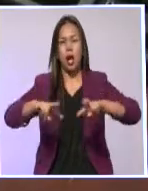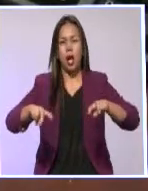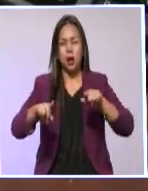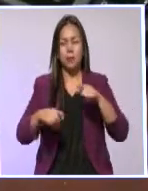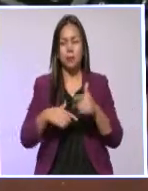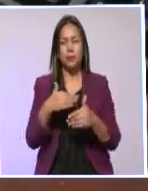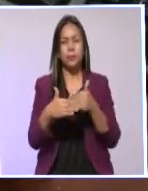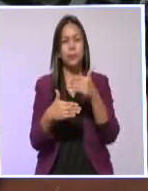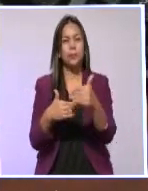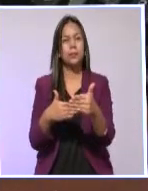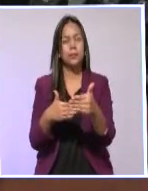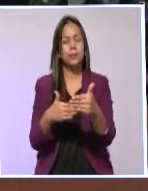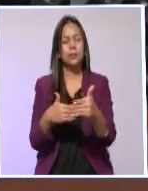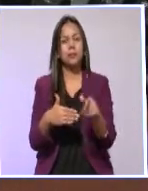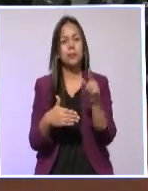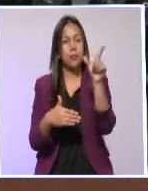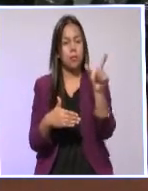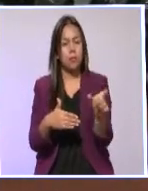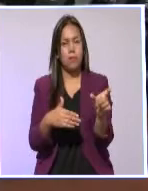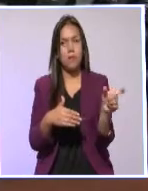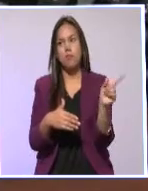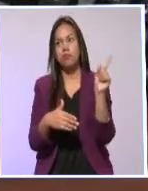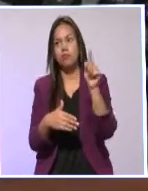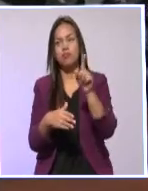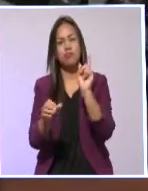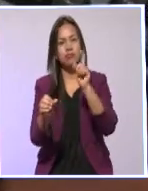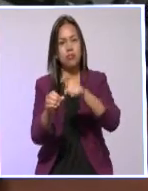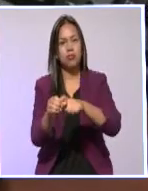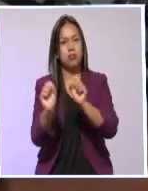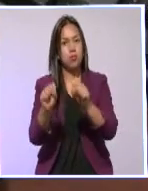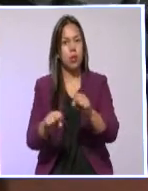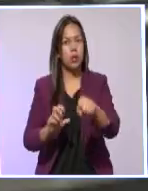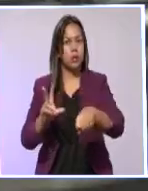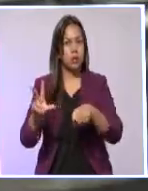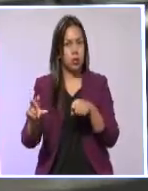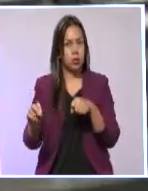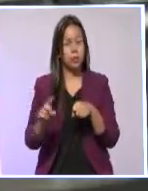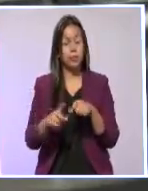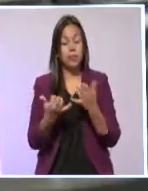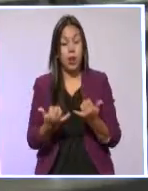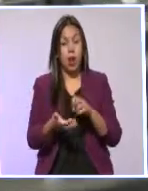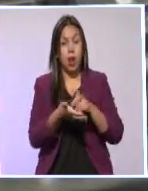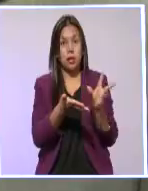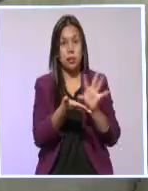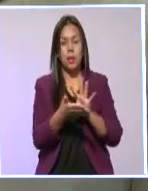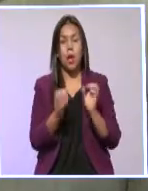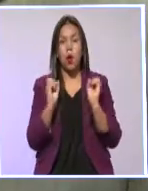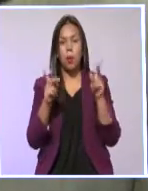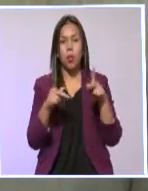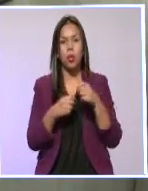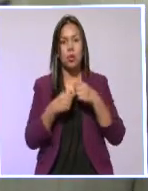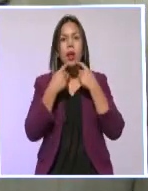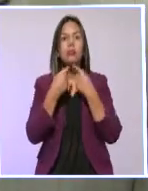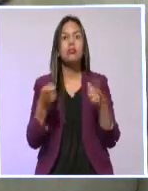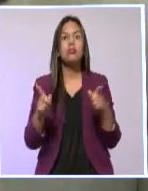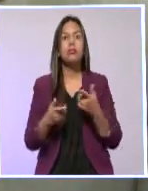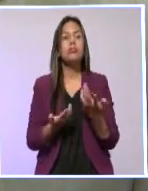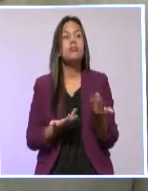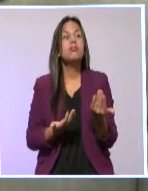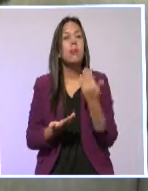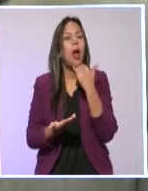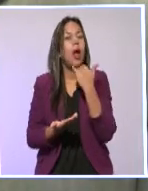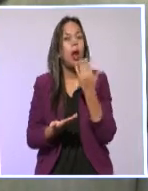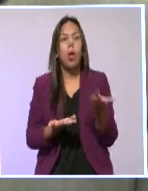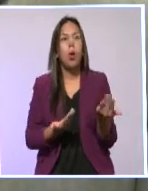elementos procesales a una persona. Por ello asegura que es momento para que la Asamblea se pronuncie. Este tema, en